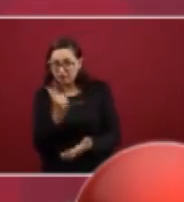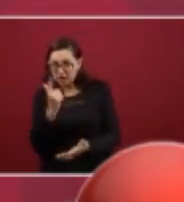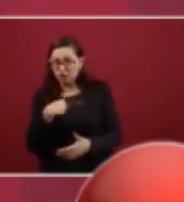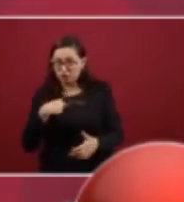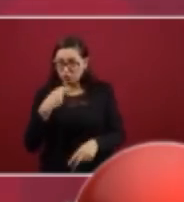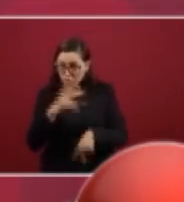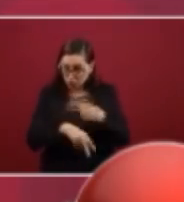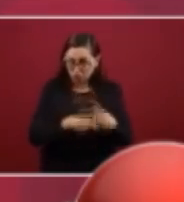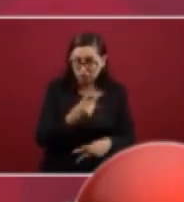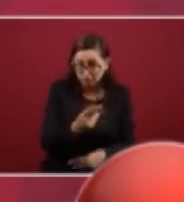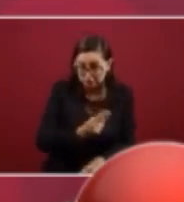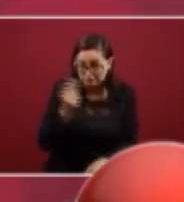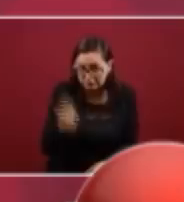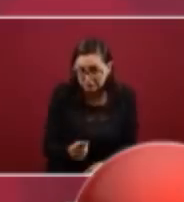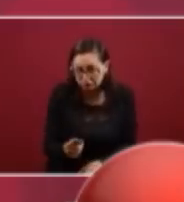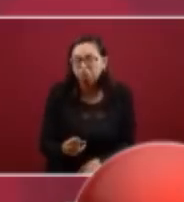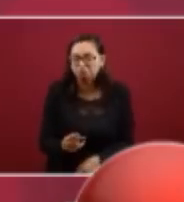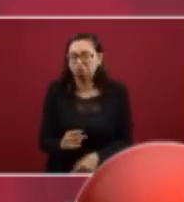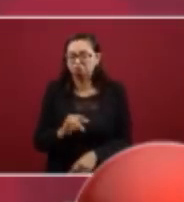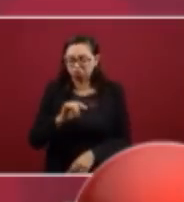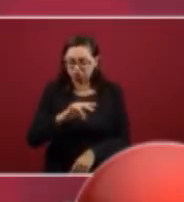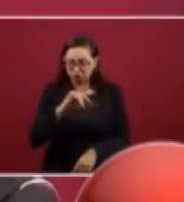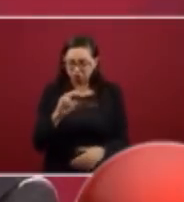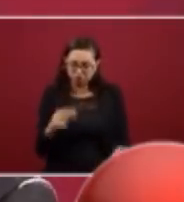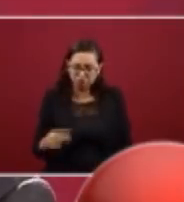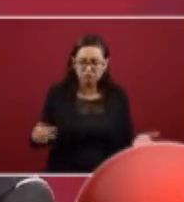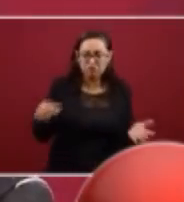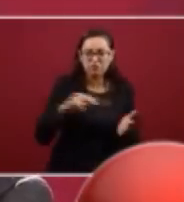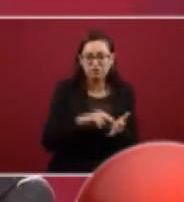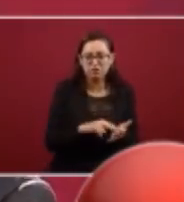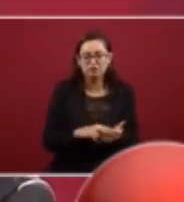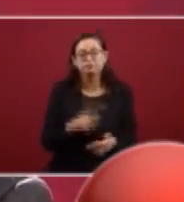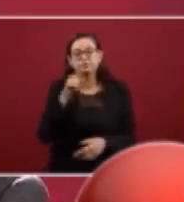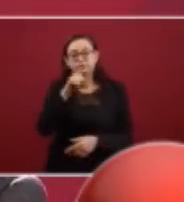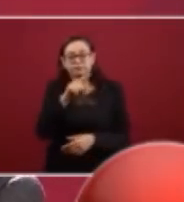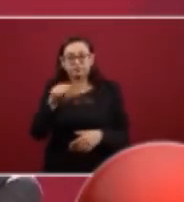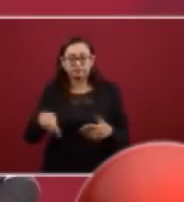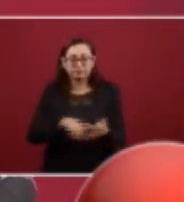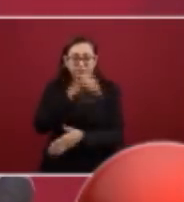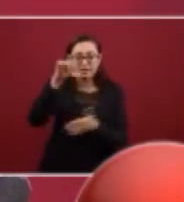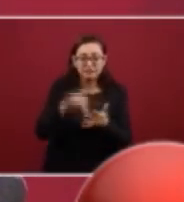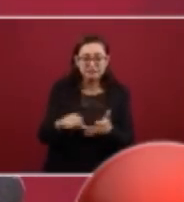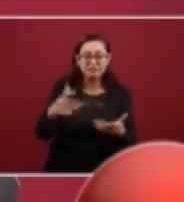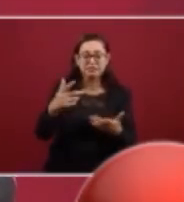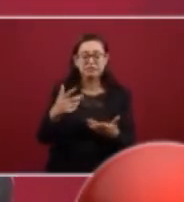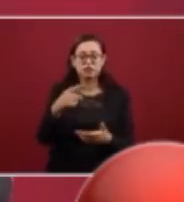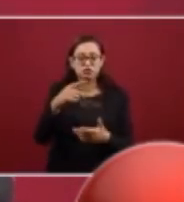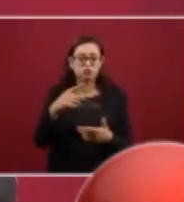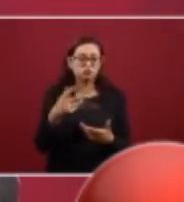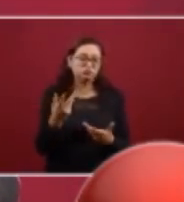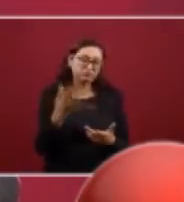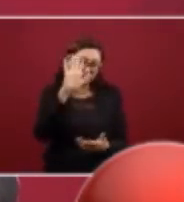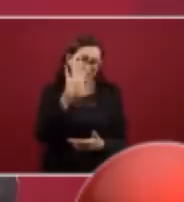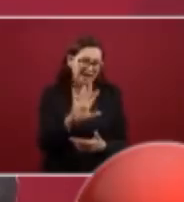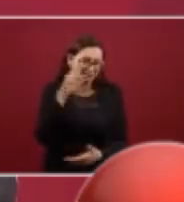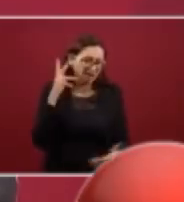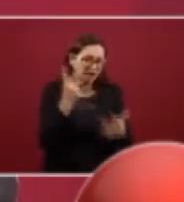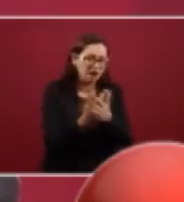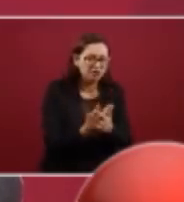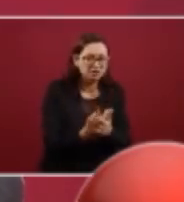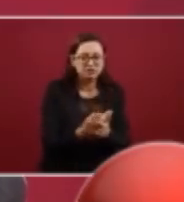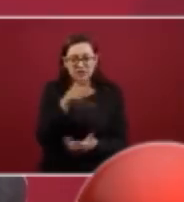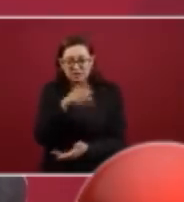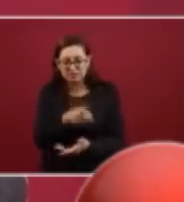qué es lo que ocurre. En los centros hay muy pocos, casi no hay mexicanos. ¿Por qué? Muy pocos, porque